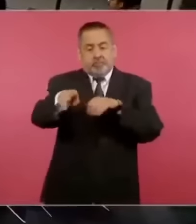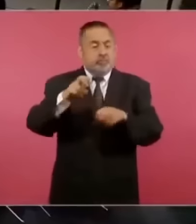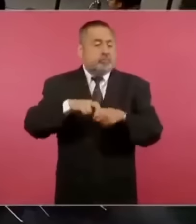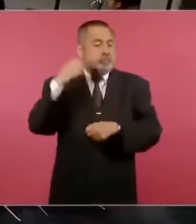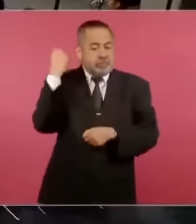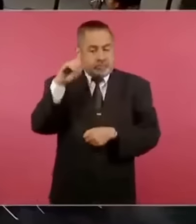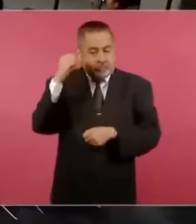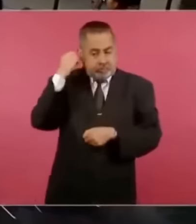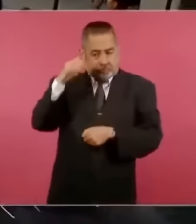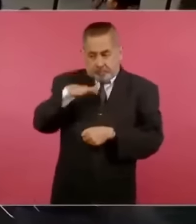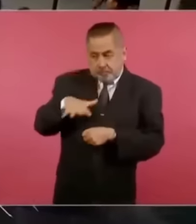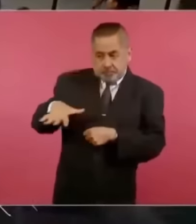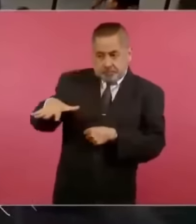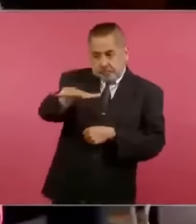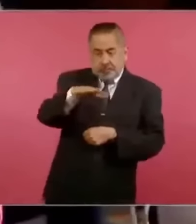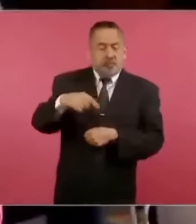Oaxaca,